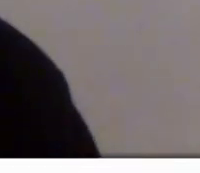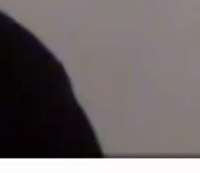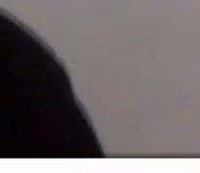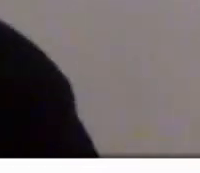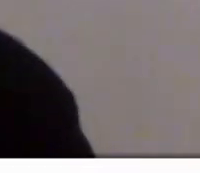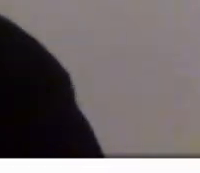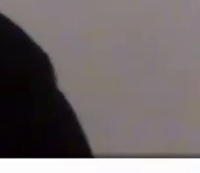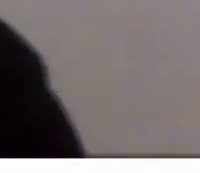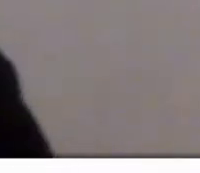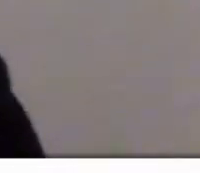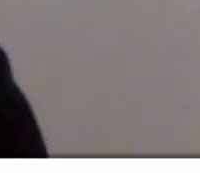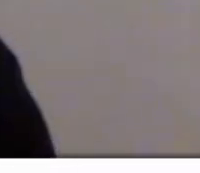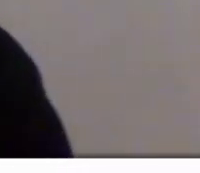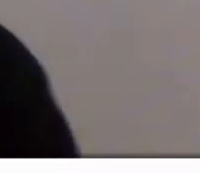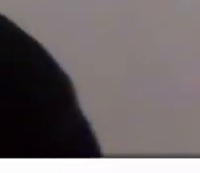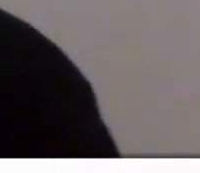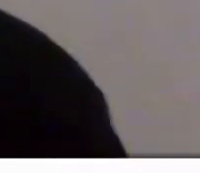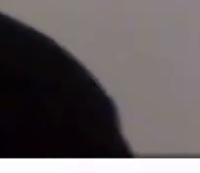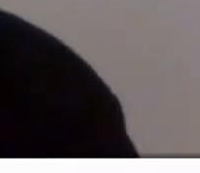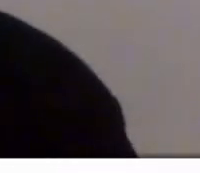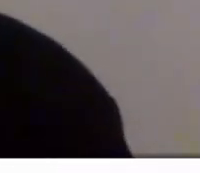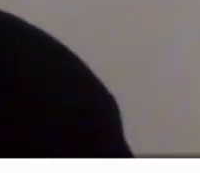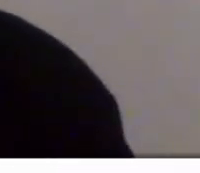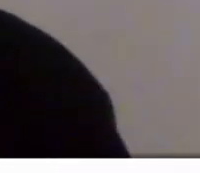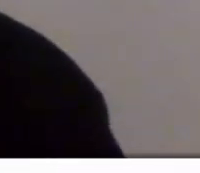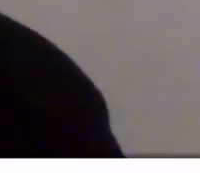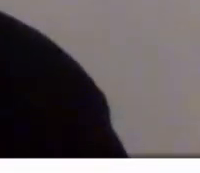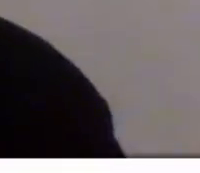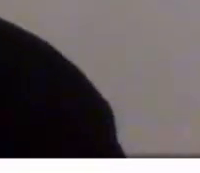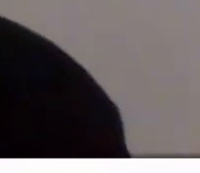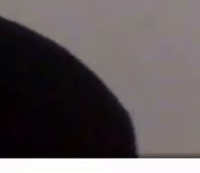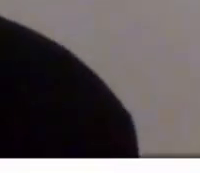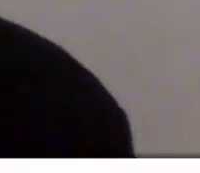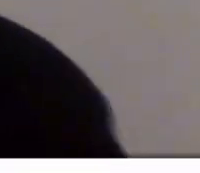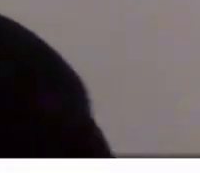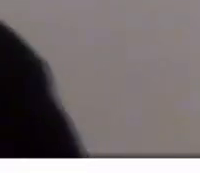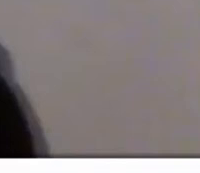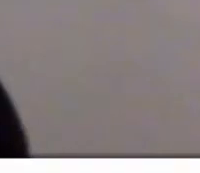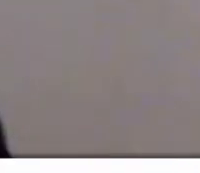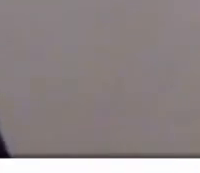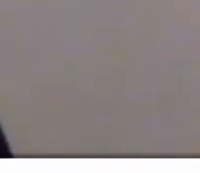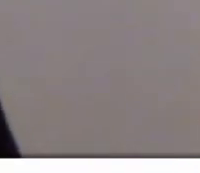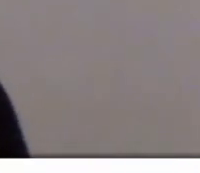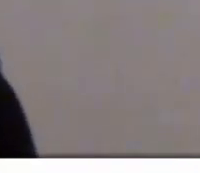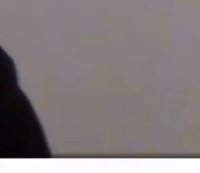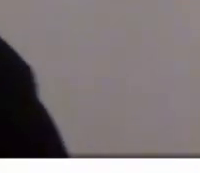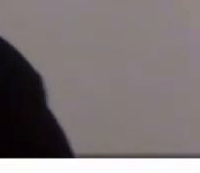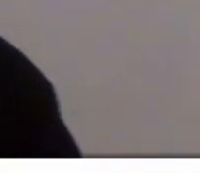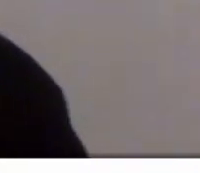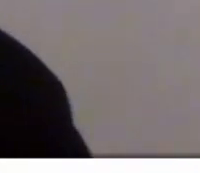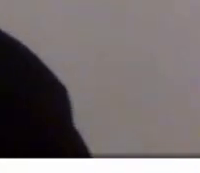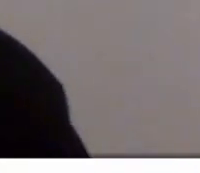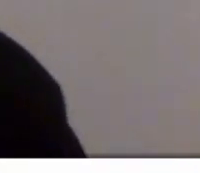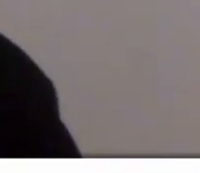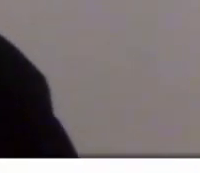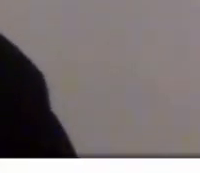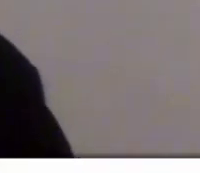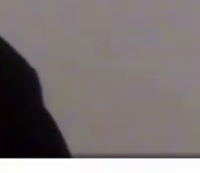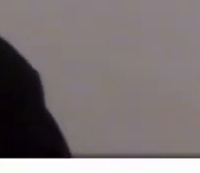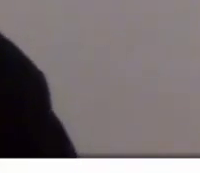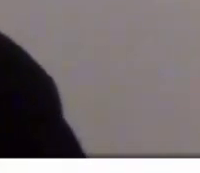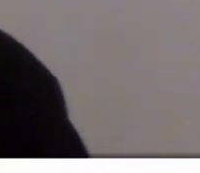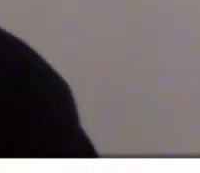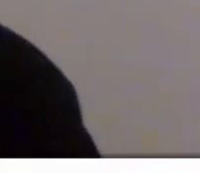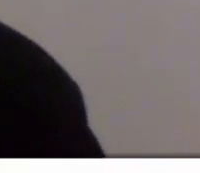con gloria el día que en el trono de la vida cotidiana esté la noble igualdad, como lo hemos dicho durante todos estos años, en este privilegiado